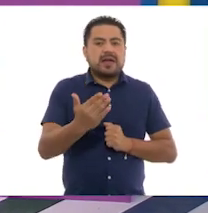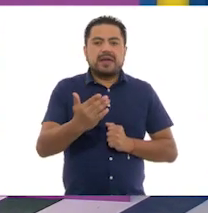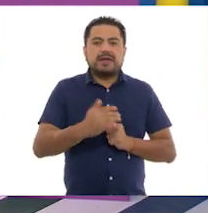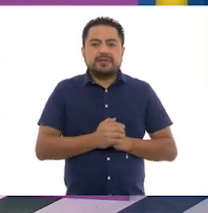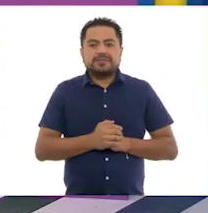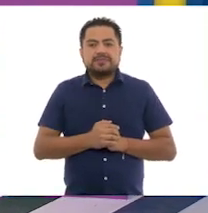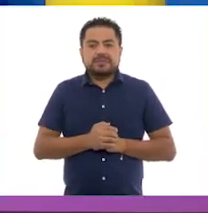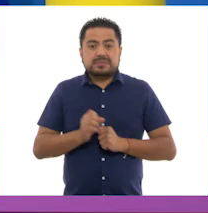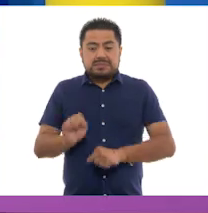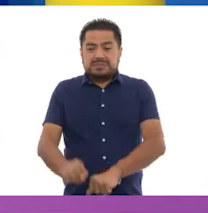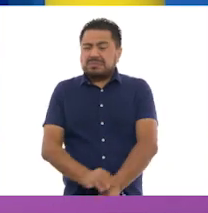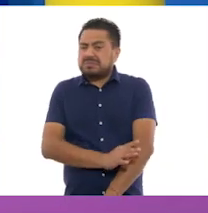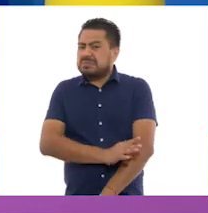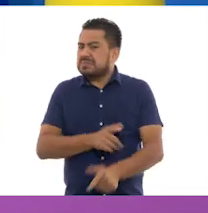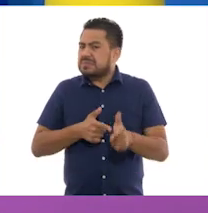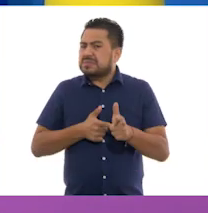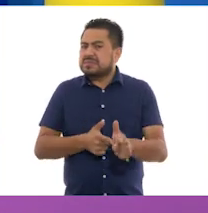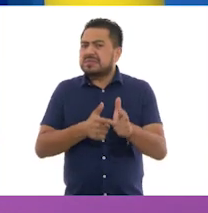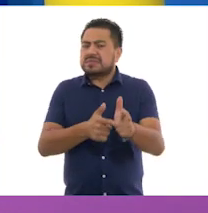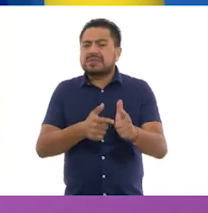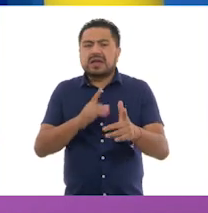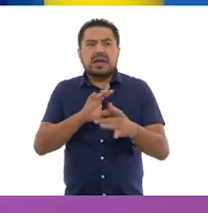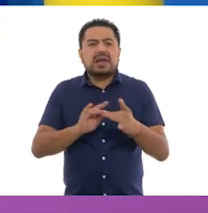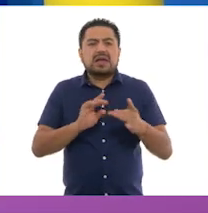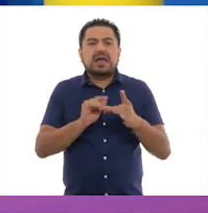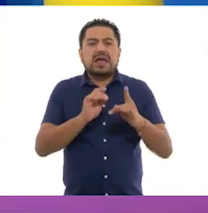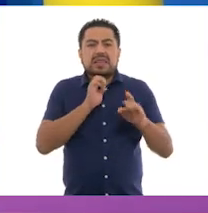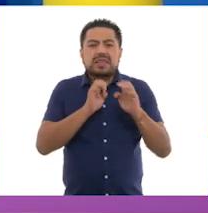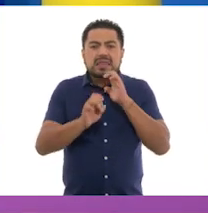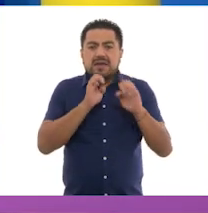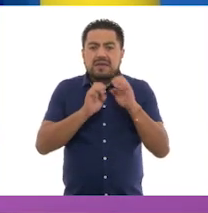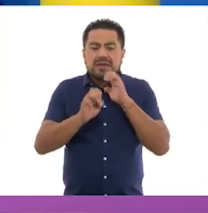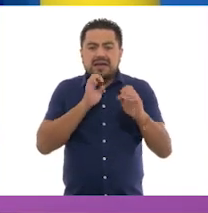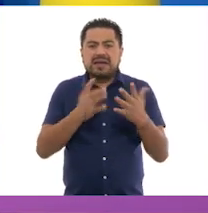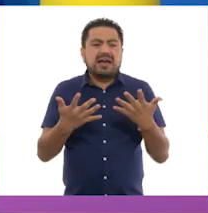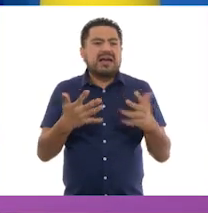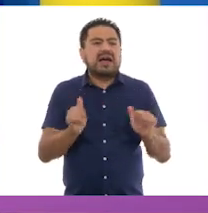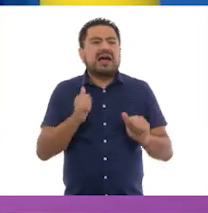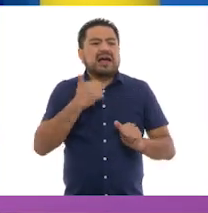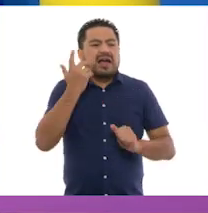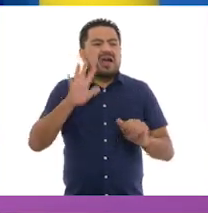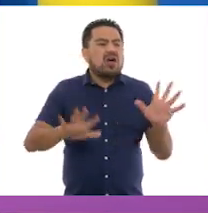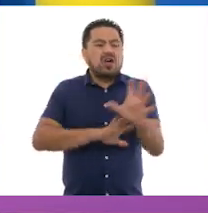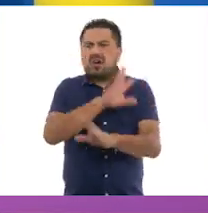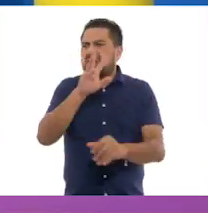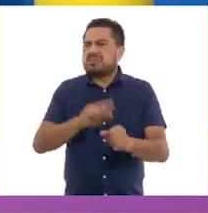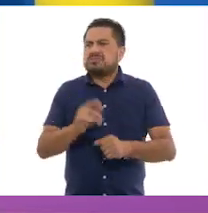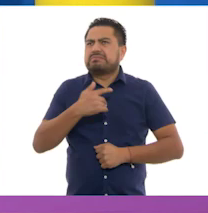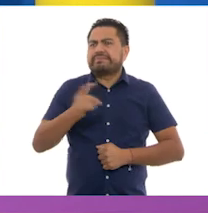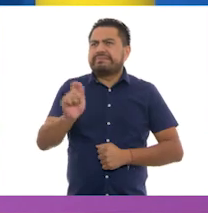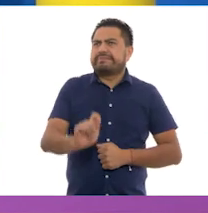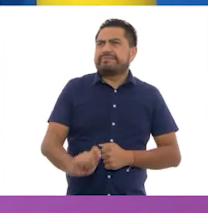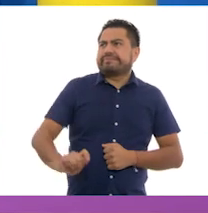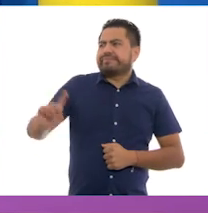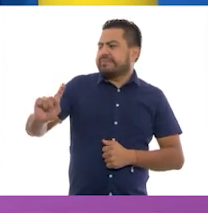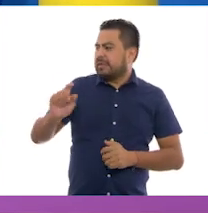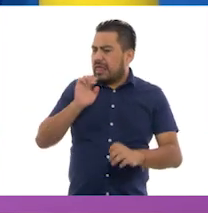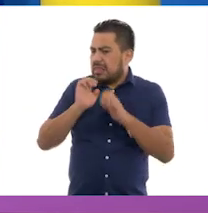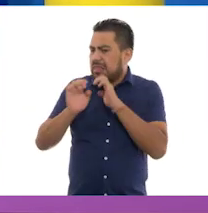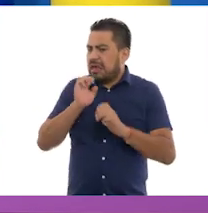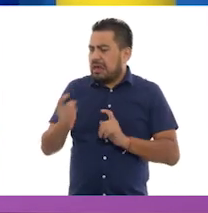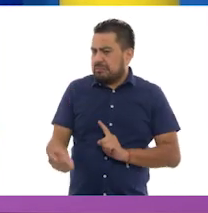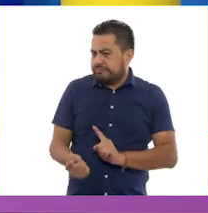¡Qué emoción! Vamos a seguir hablando de las entrevistas. Ya quiero llegar a ser todo un experto